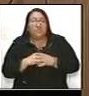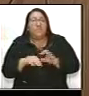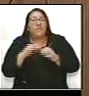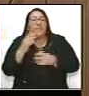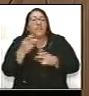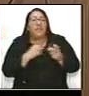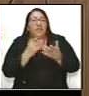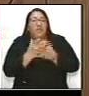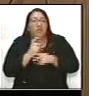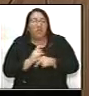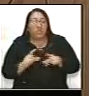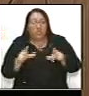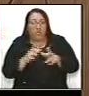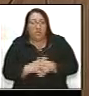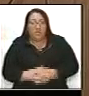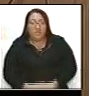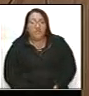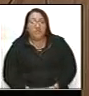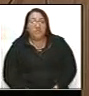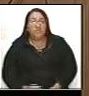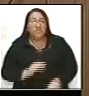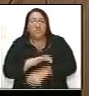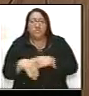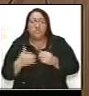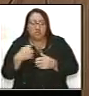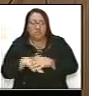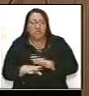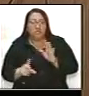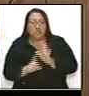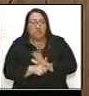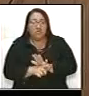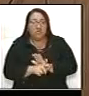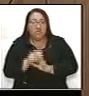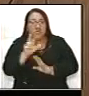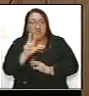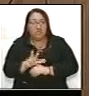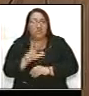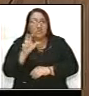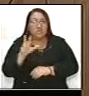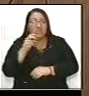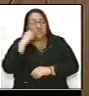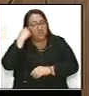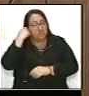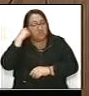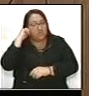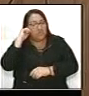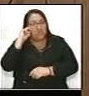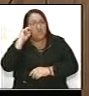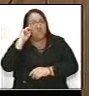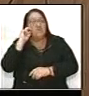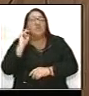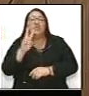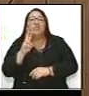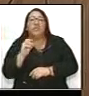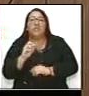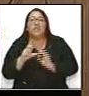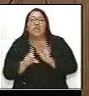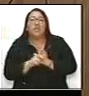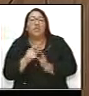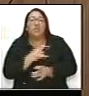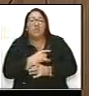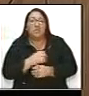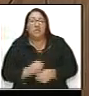educativa de la zona. Todo dentro del marco de la ley 3220, ley universitaria.